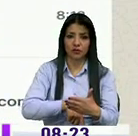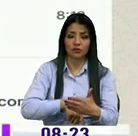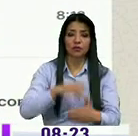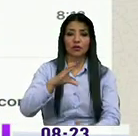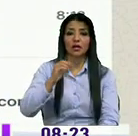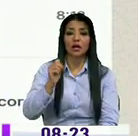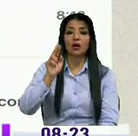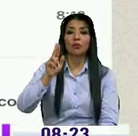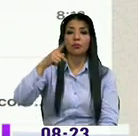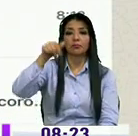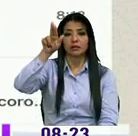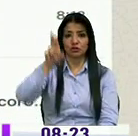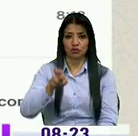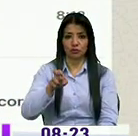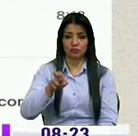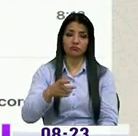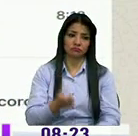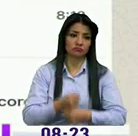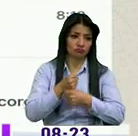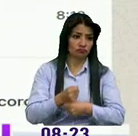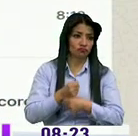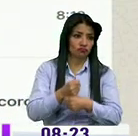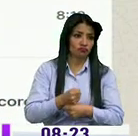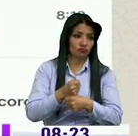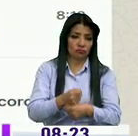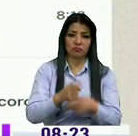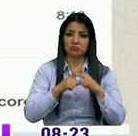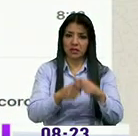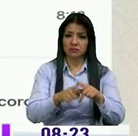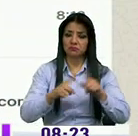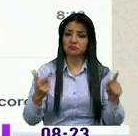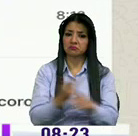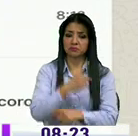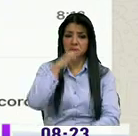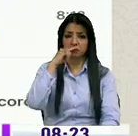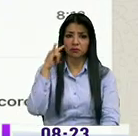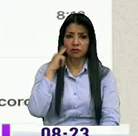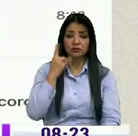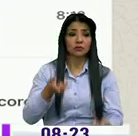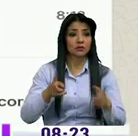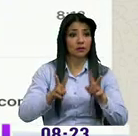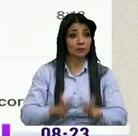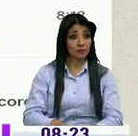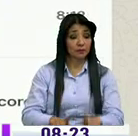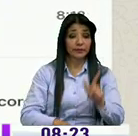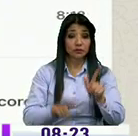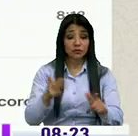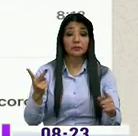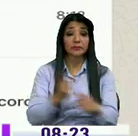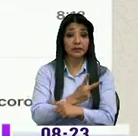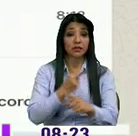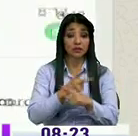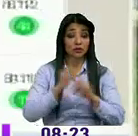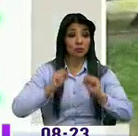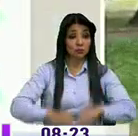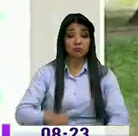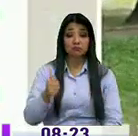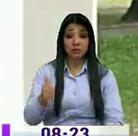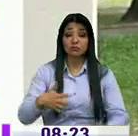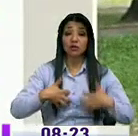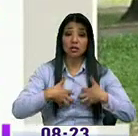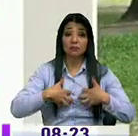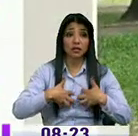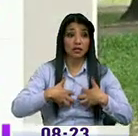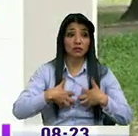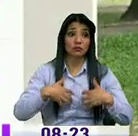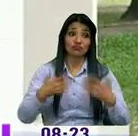Caupicho. Existe alquiler de caballos para recreación, poniendo en peligro a niños y más usuarios, a los mismos animalitos que son explotados.